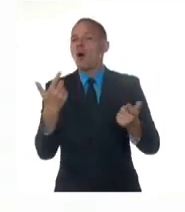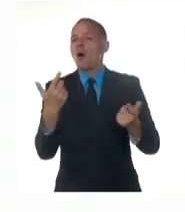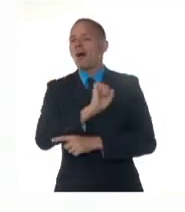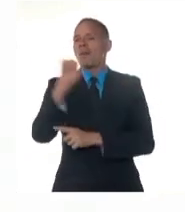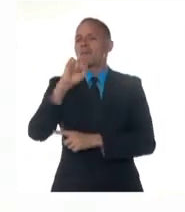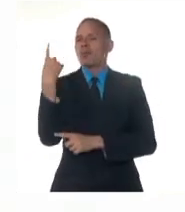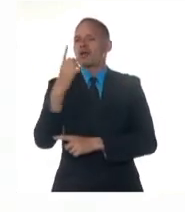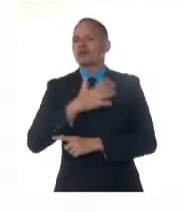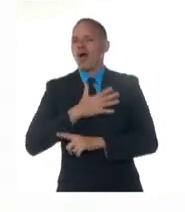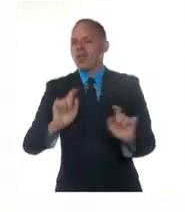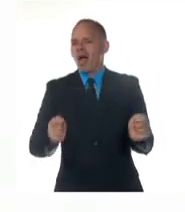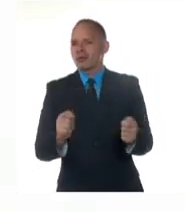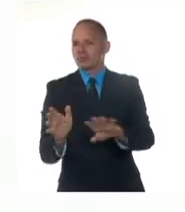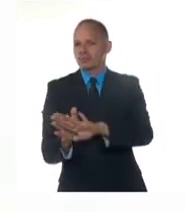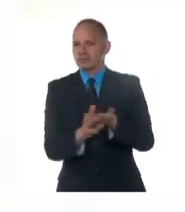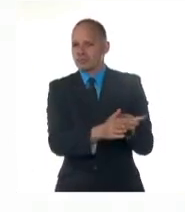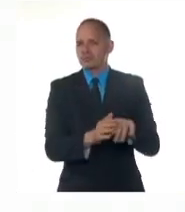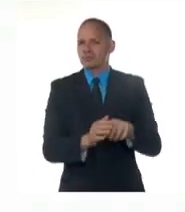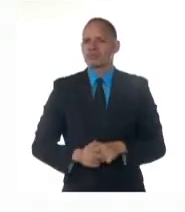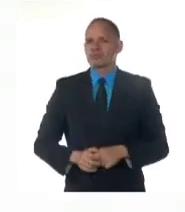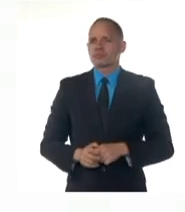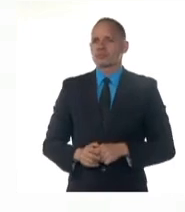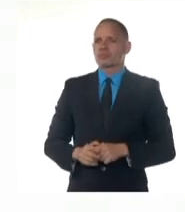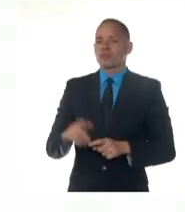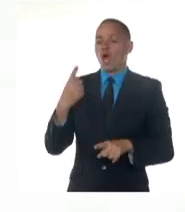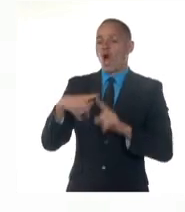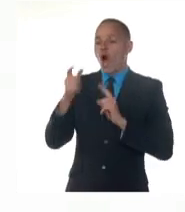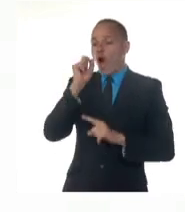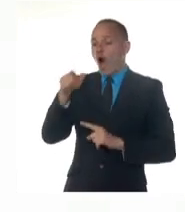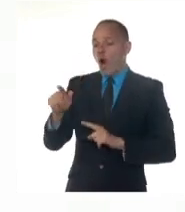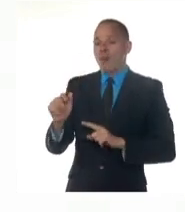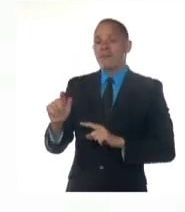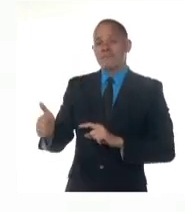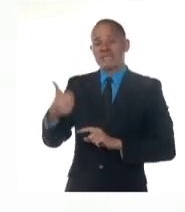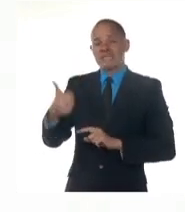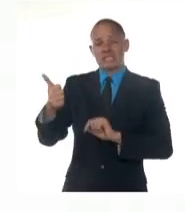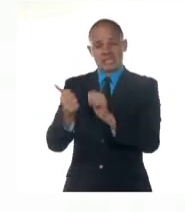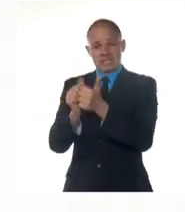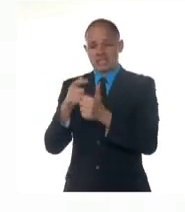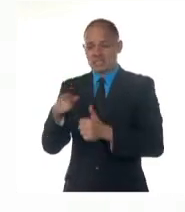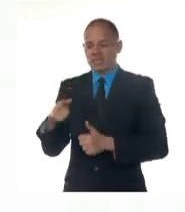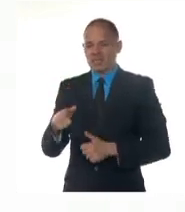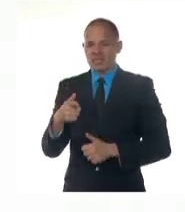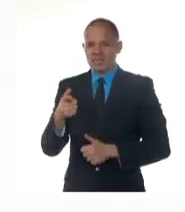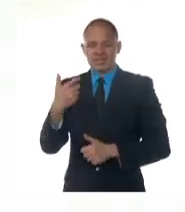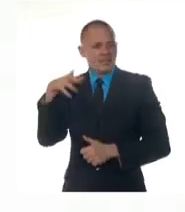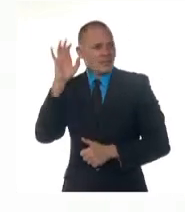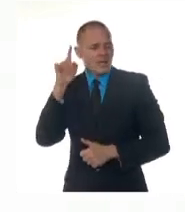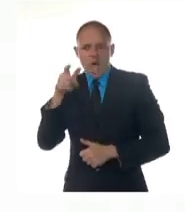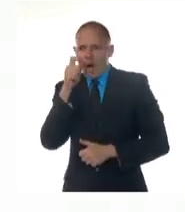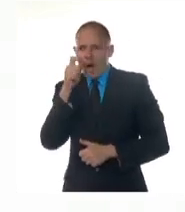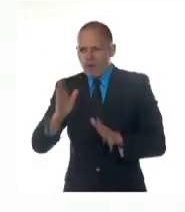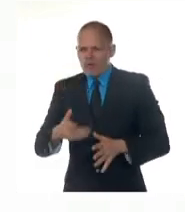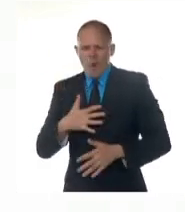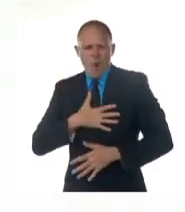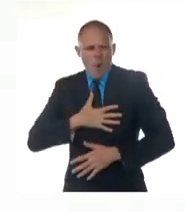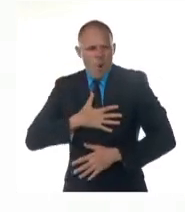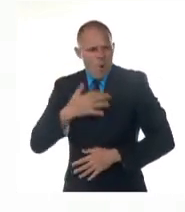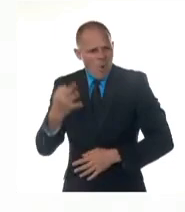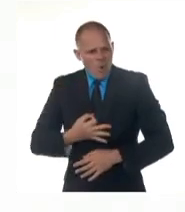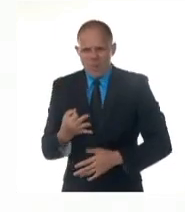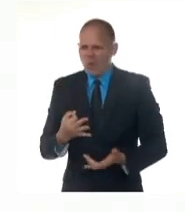Radio. Por su parte, Osvaldo Bento Montiller, presidente de Linder, expresó que duele conocer que falleció Roberto Pacheco, figura